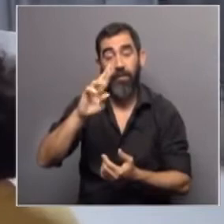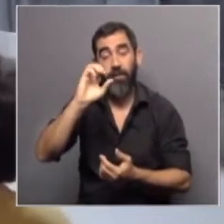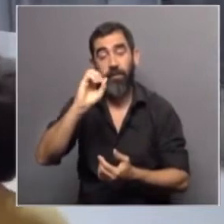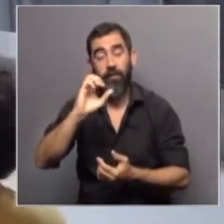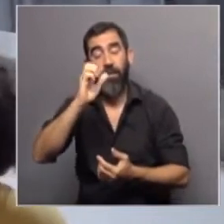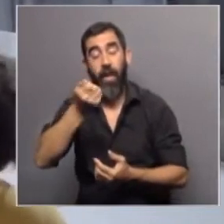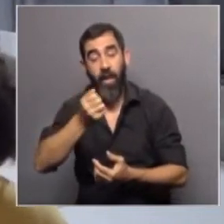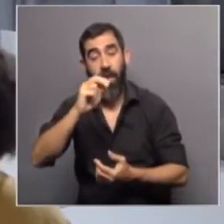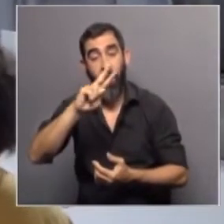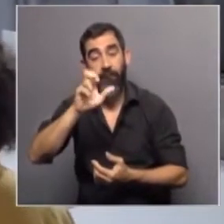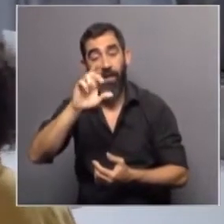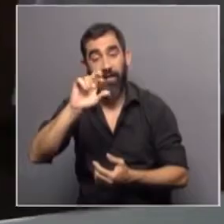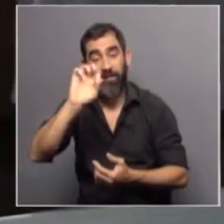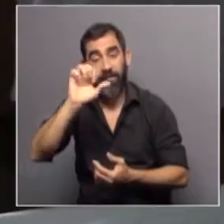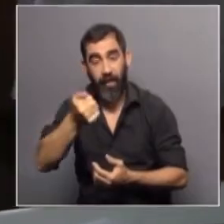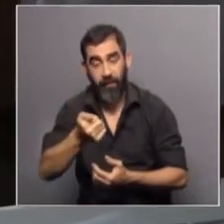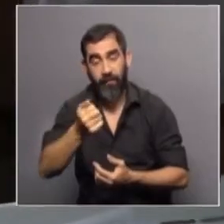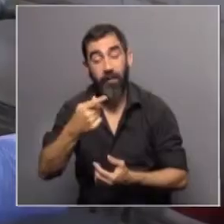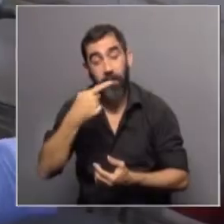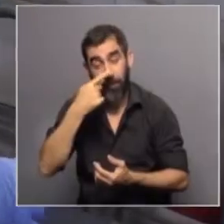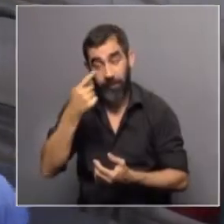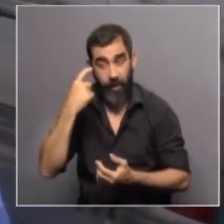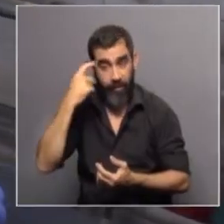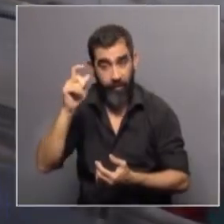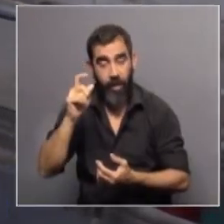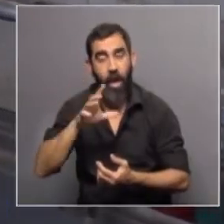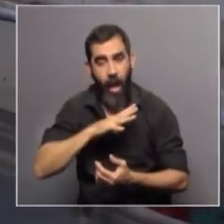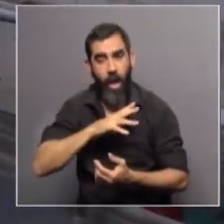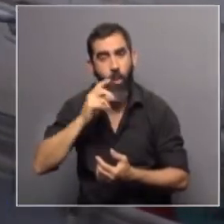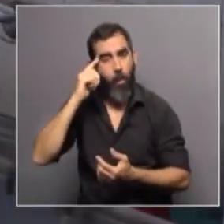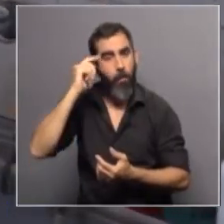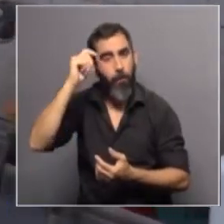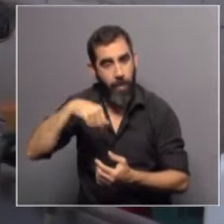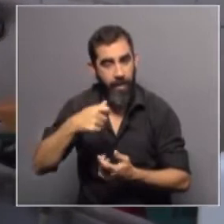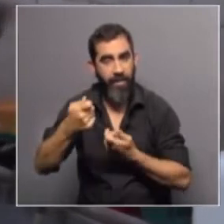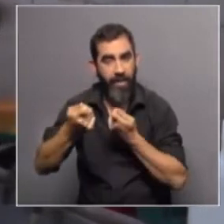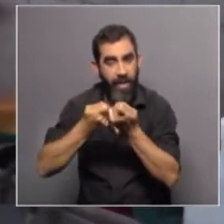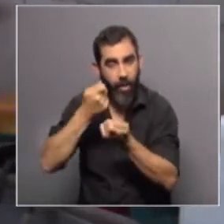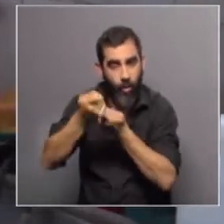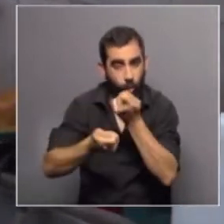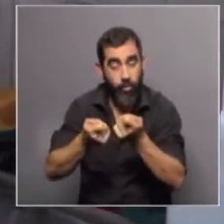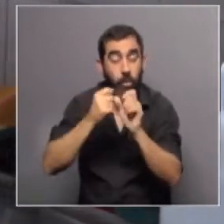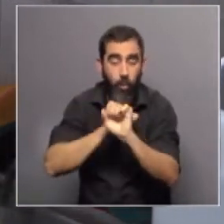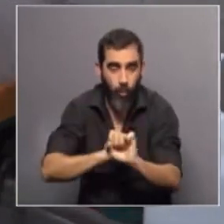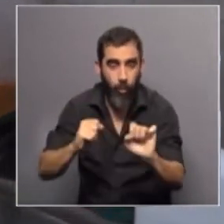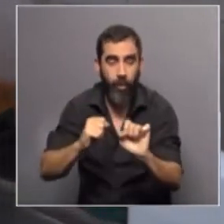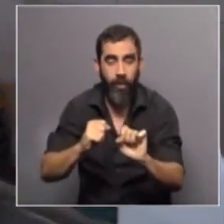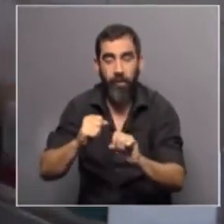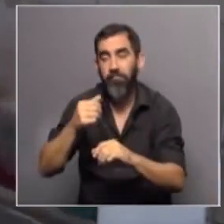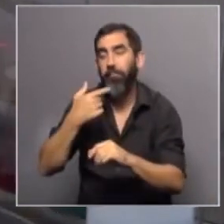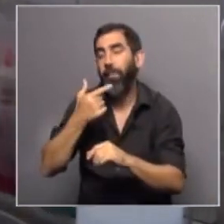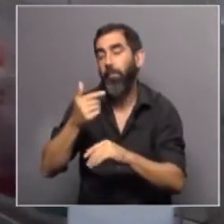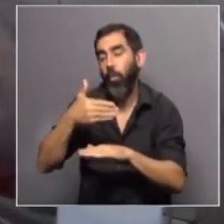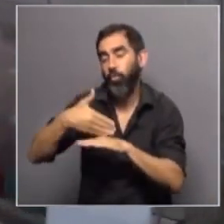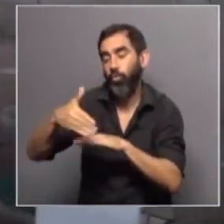idea nuestra, al final del camino tenga un plan de negocios que le permita partir de su excedente, de